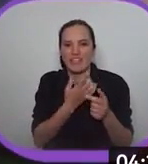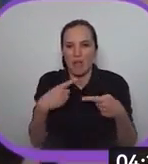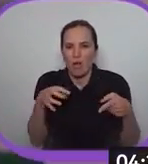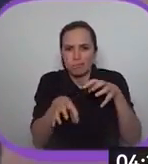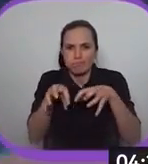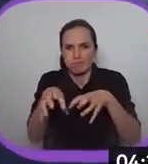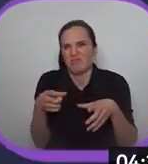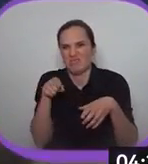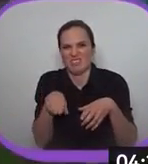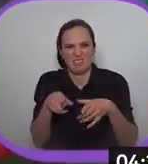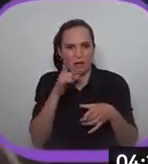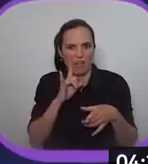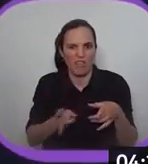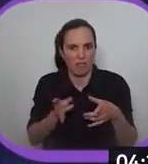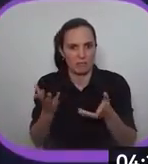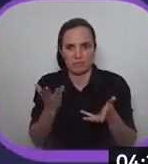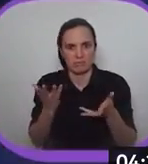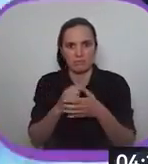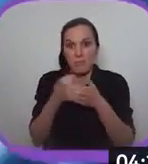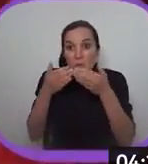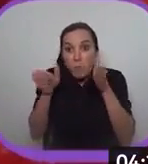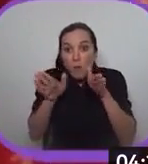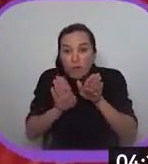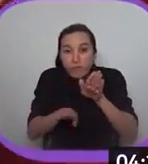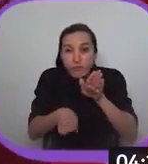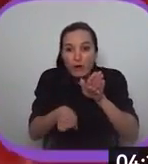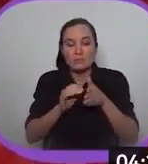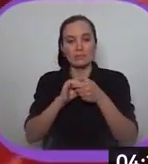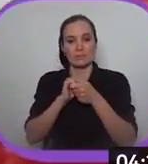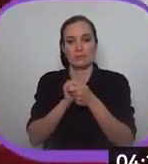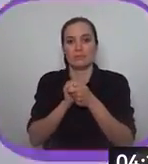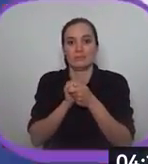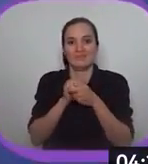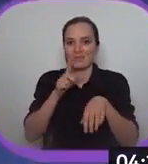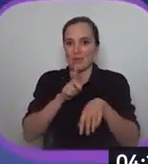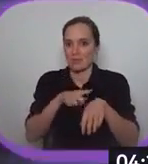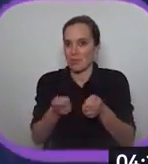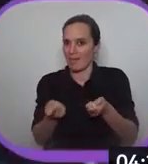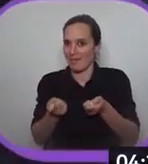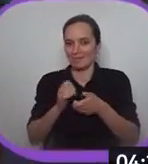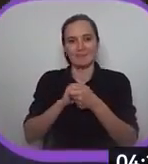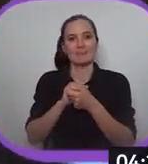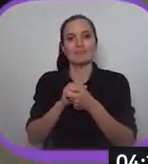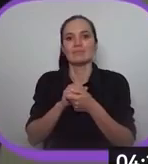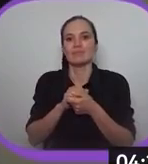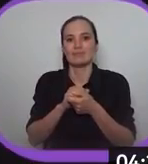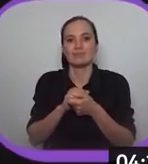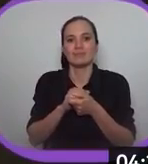Amo los obstáculos, pero esto es ridículo. ¡El portal se abrió! ¡Aceleren! ¡Es hora de